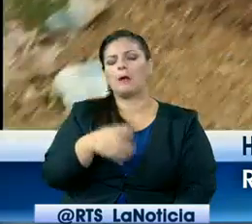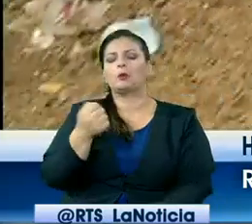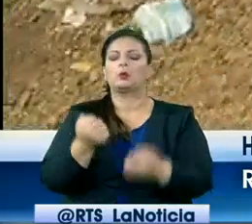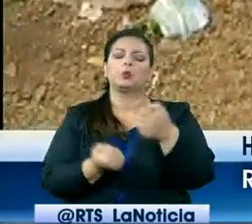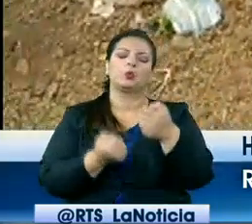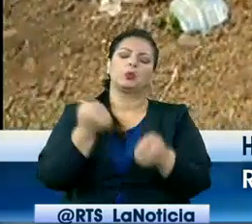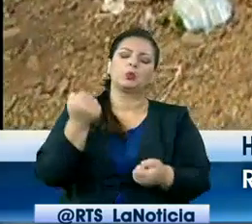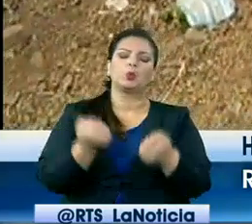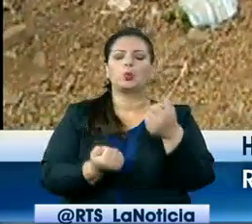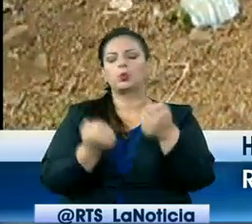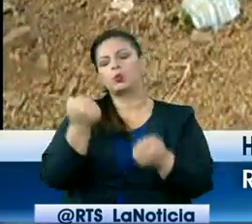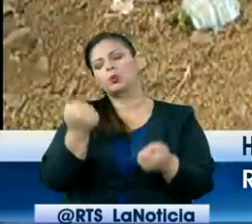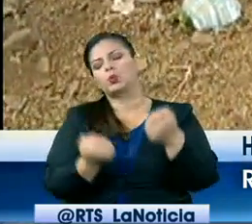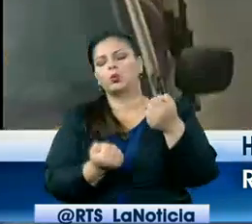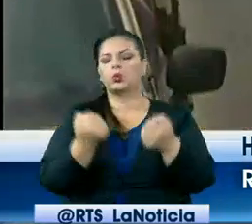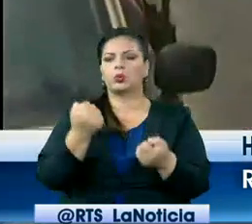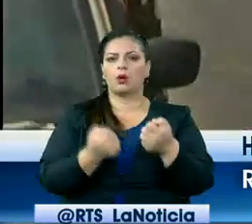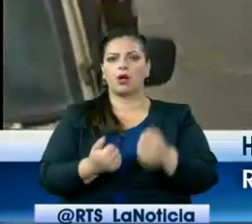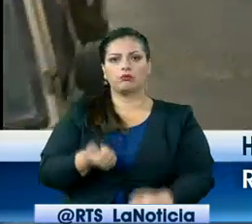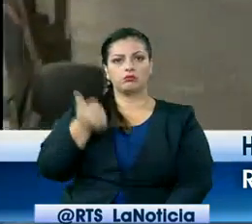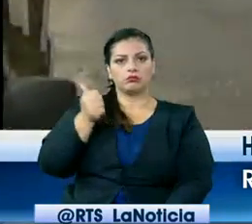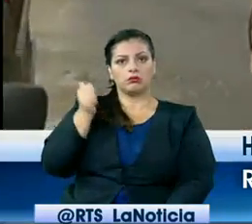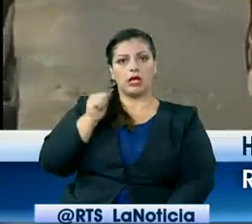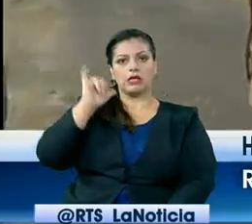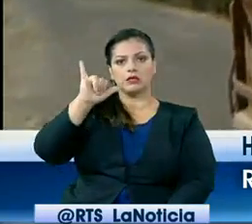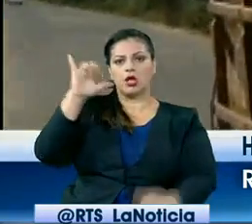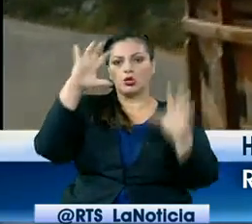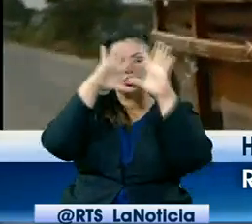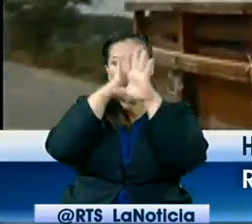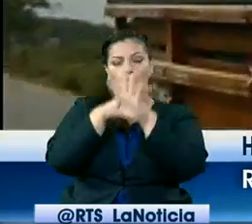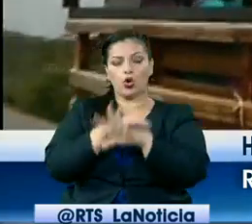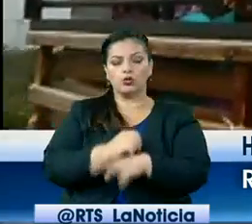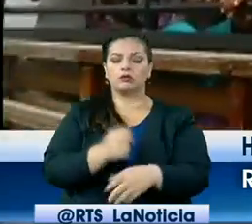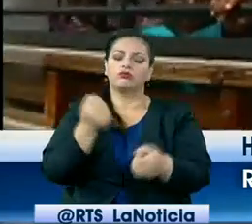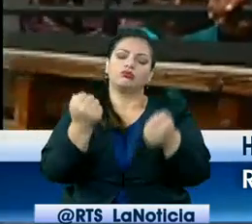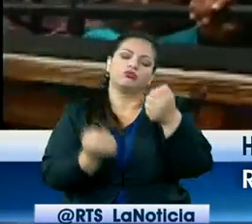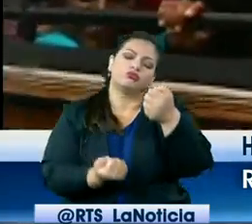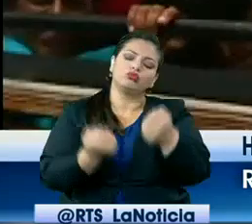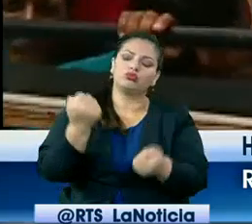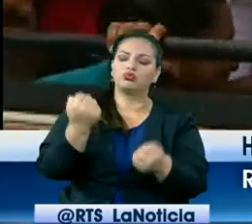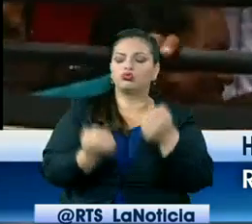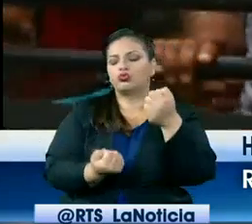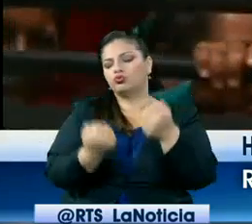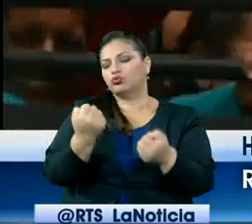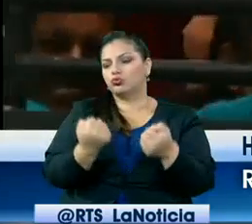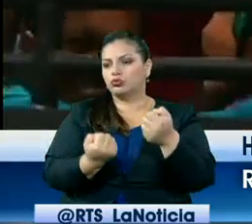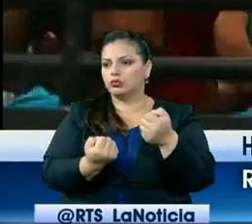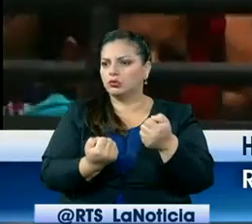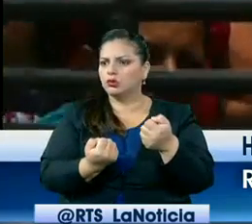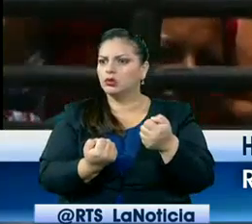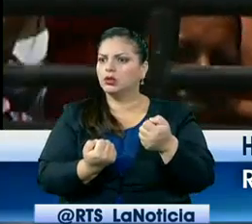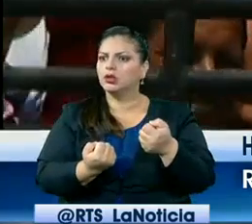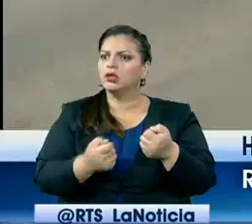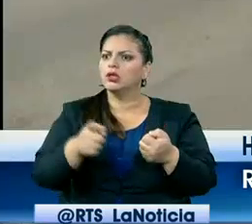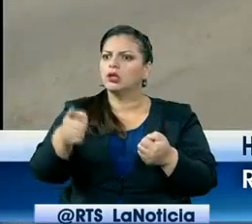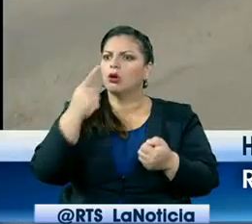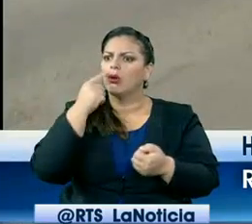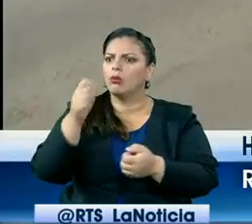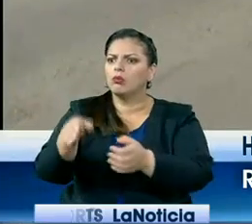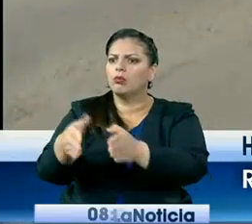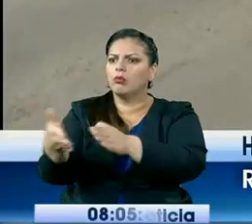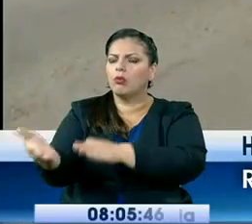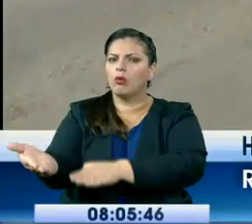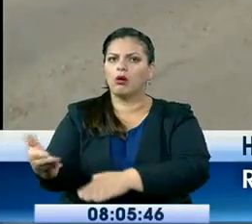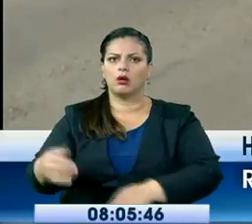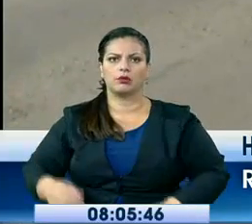en su cuerpo la noche de ese sábado cuando pasaba en su camioneta y junto a varios amigos al recinto Los Ángeles en el cantón Daule.